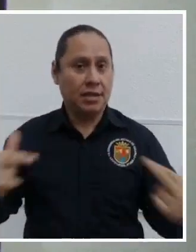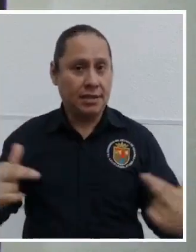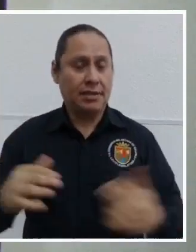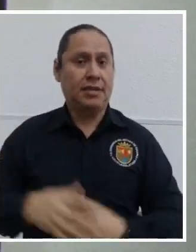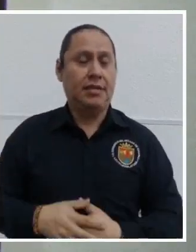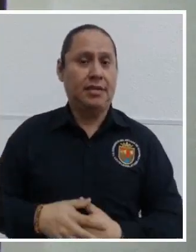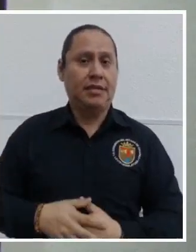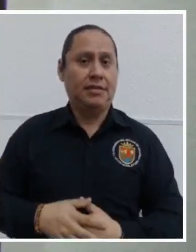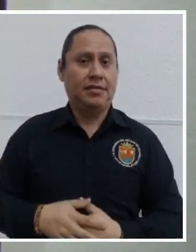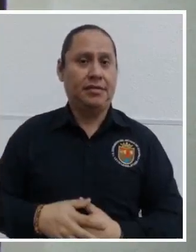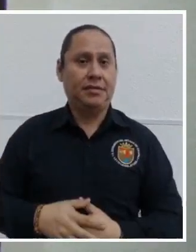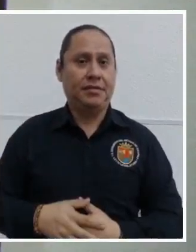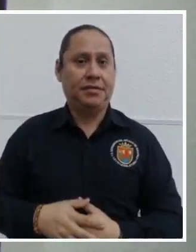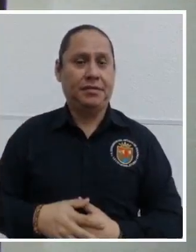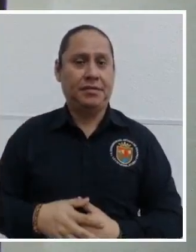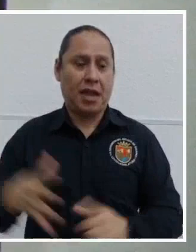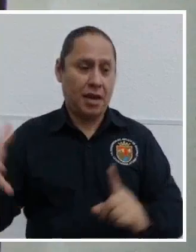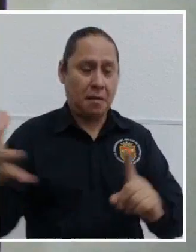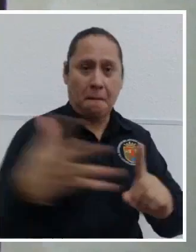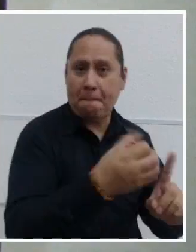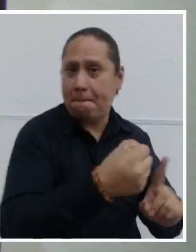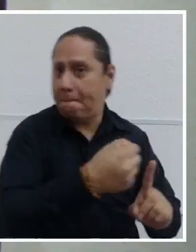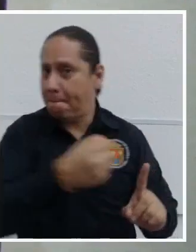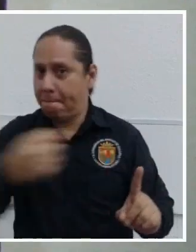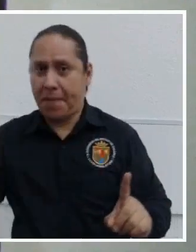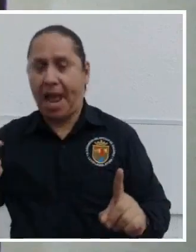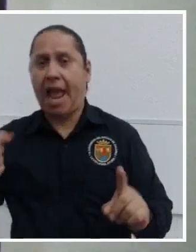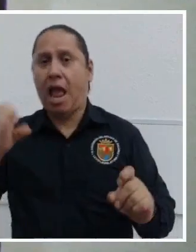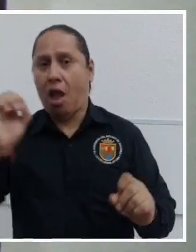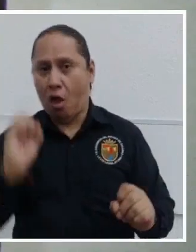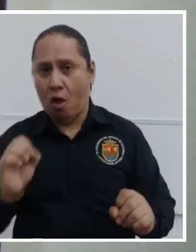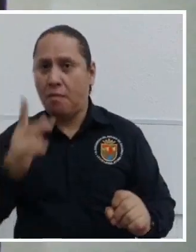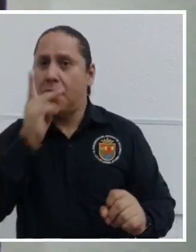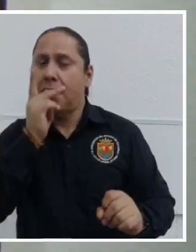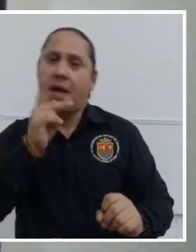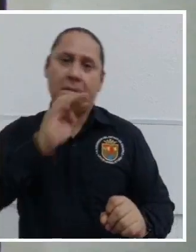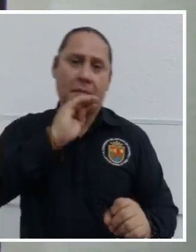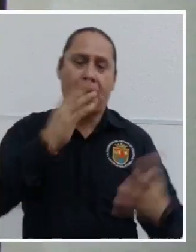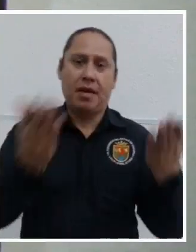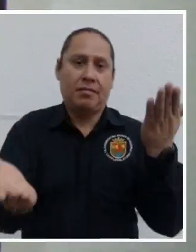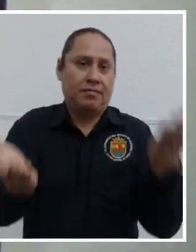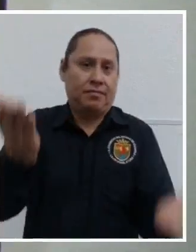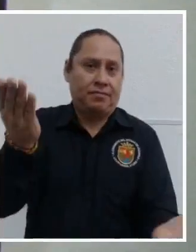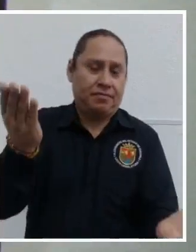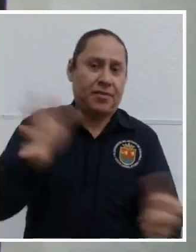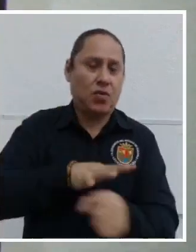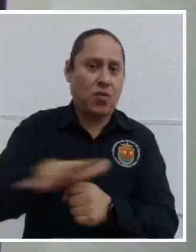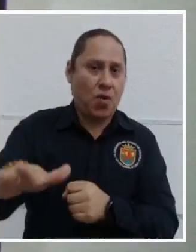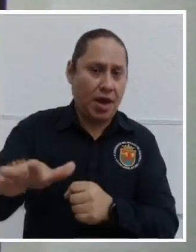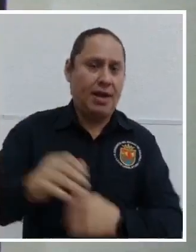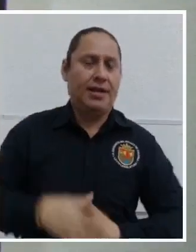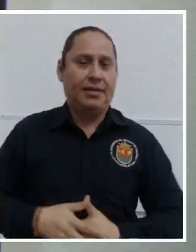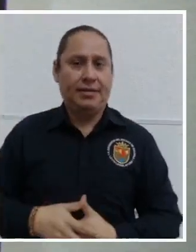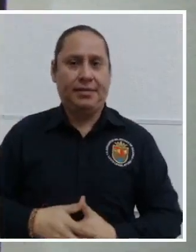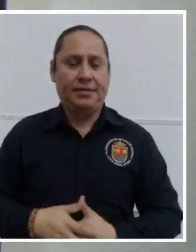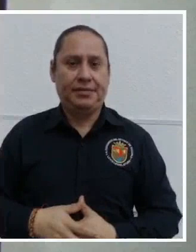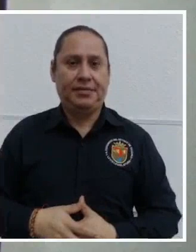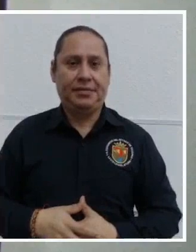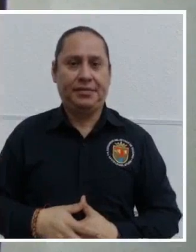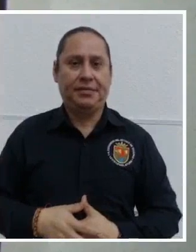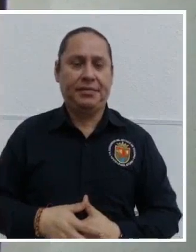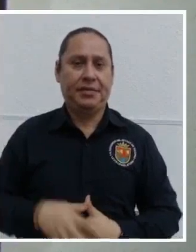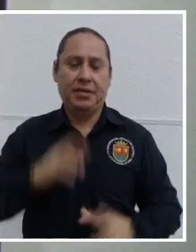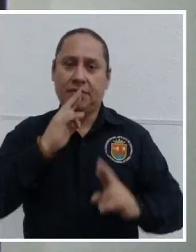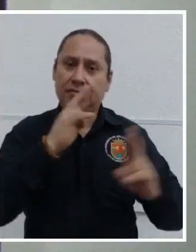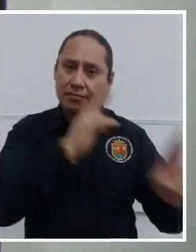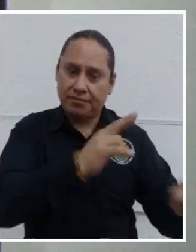la privación de la patria potestad, esta medida debe entenderse como excepcional en lo que ello